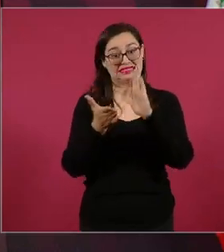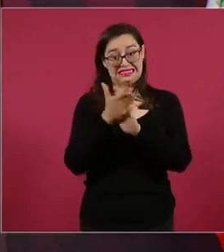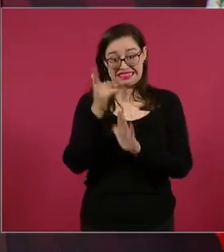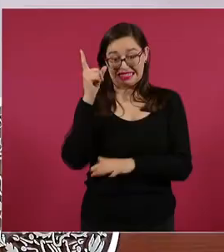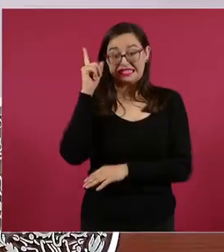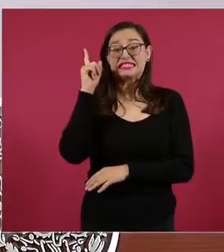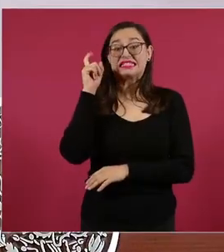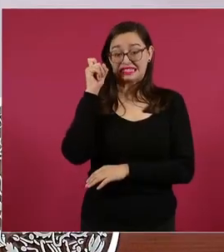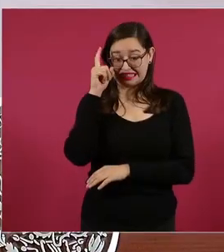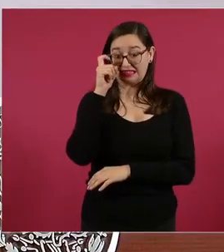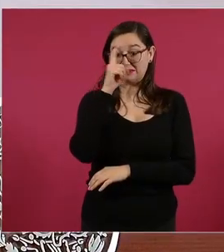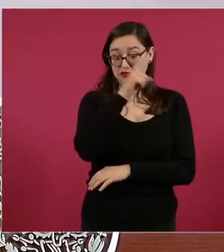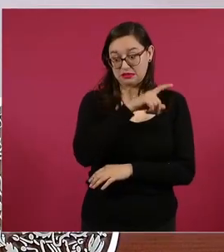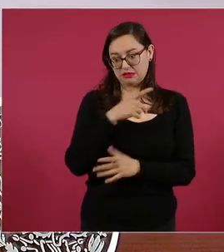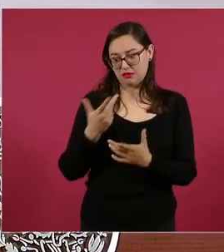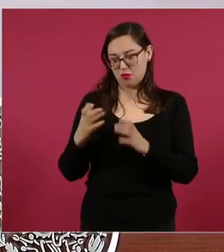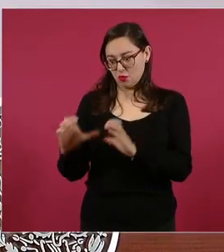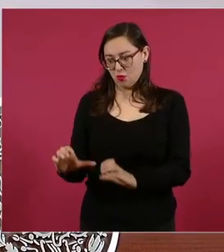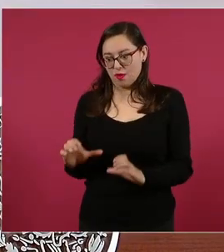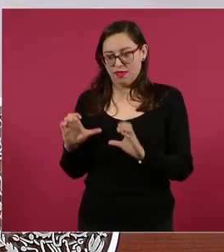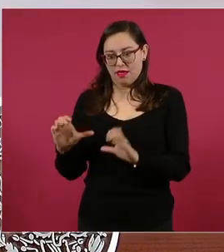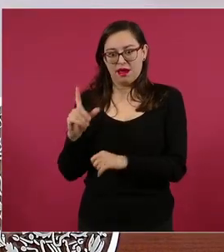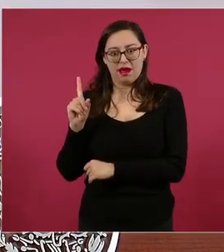difíciles para no afectar los manantiales,